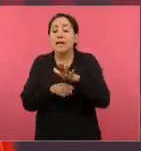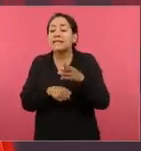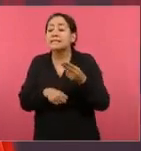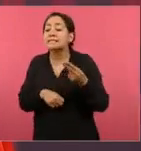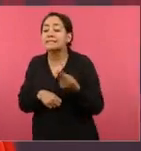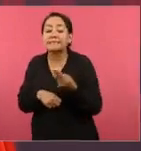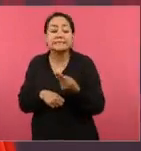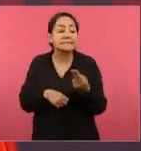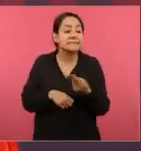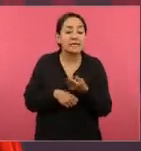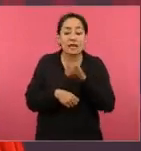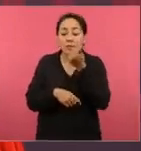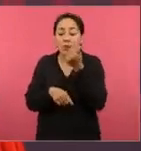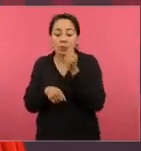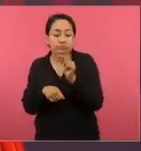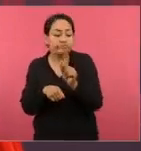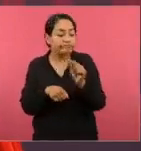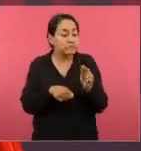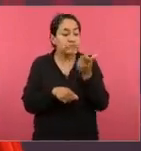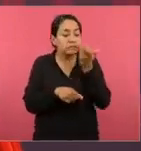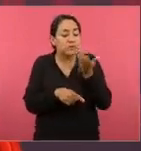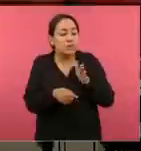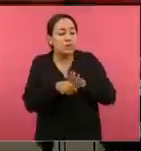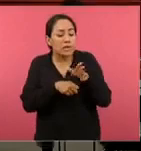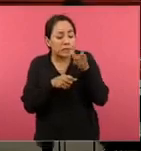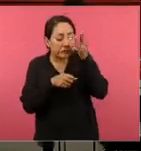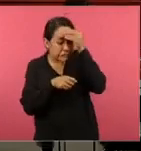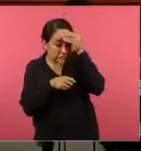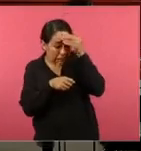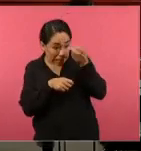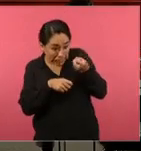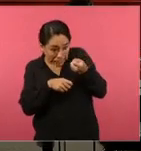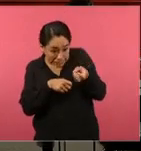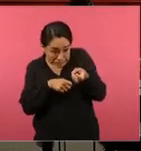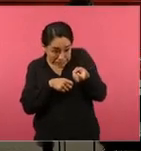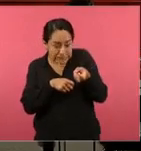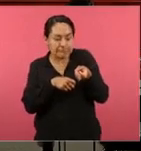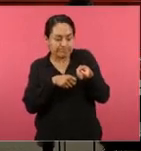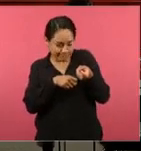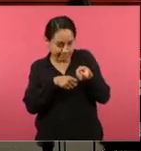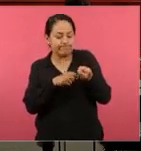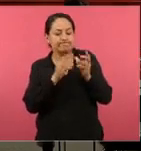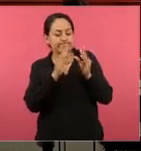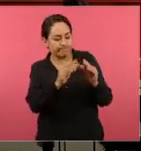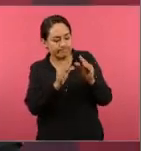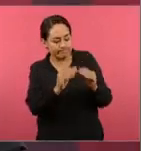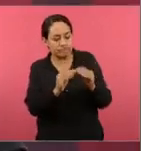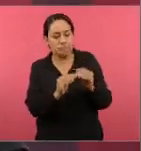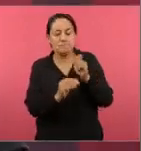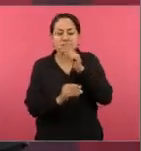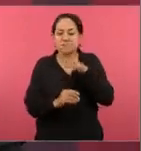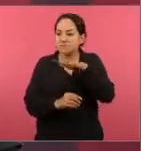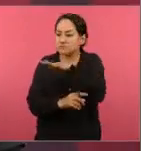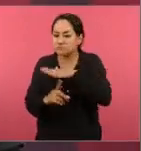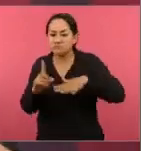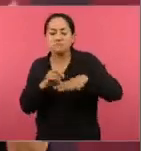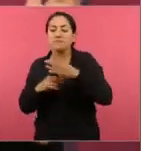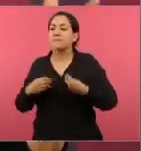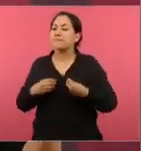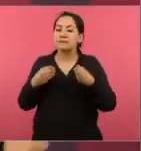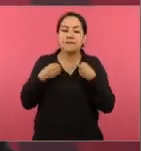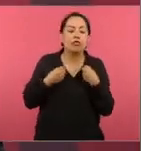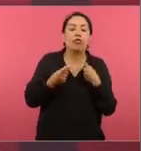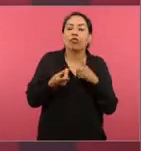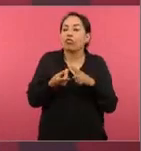quiere aprender, como parte fundamental la realidad del propio maestro y la maestra, y por lo tanto, si lo